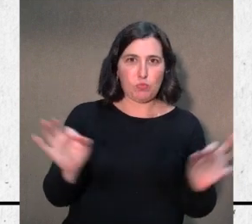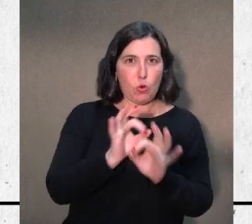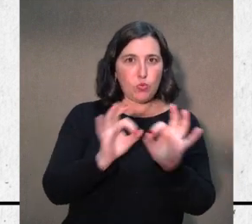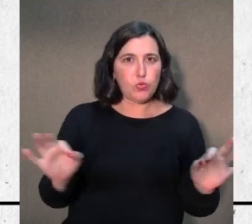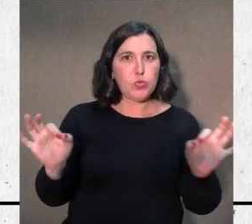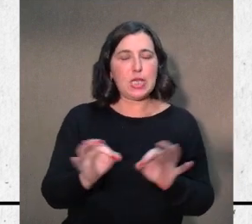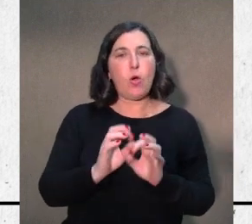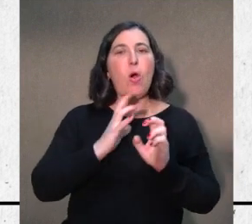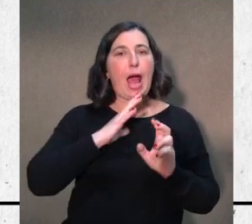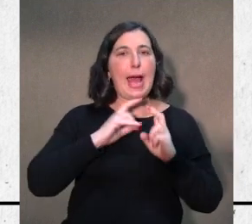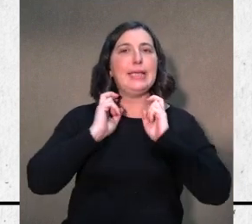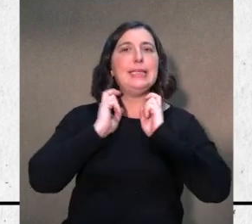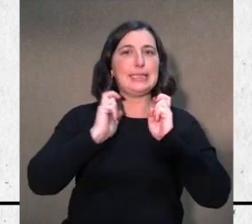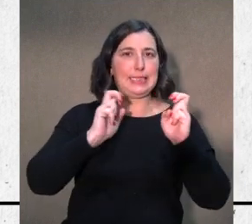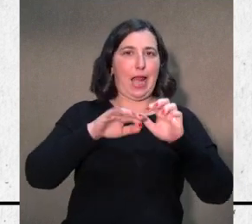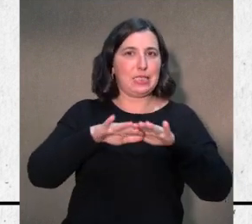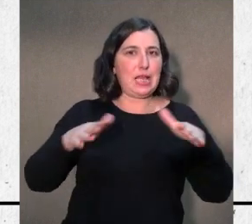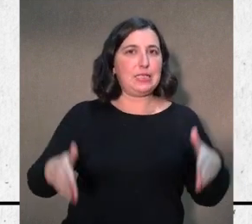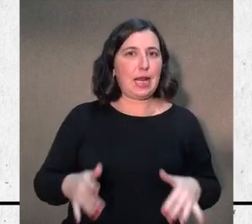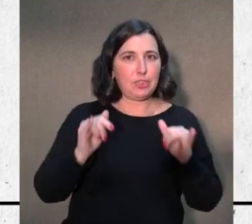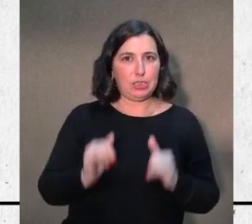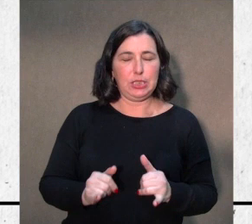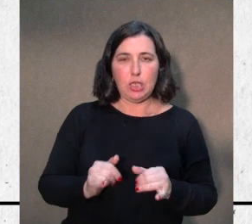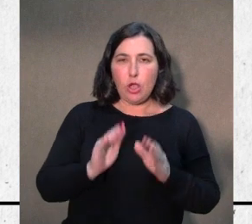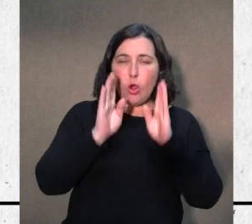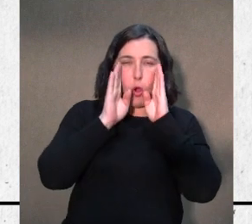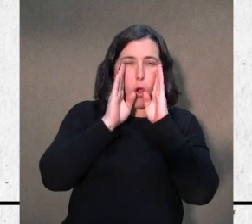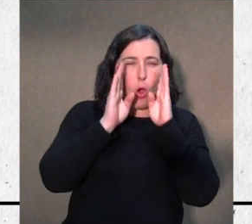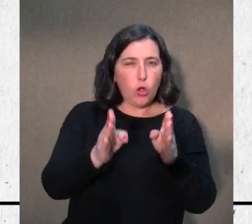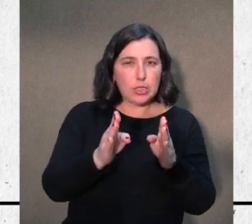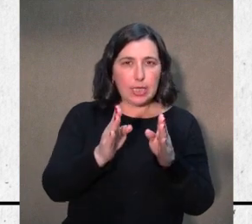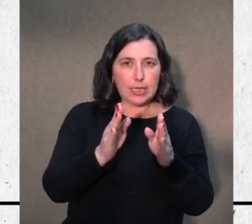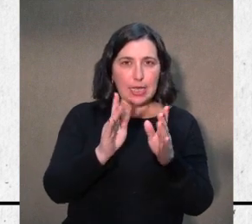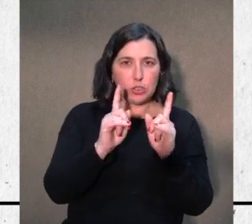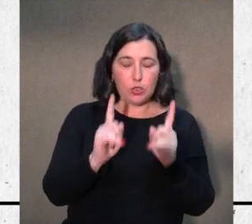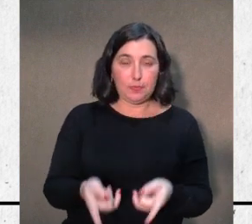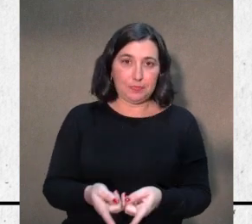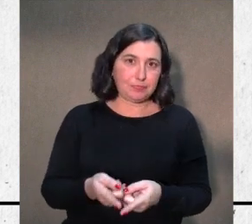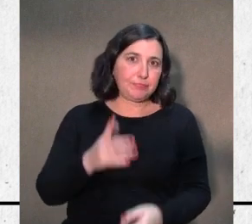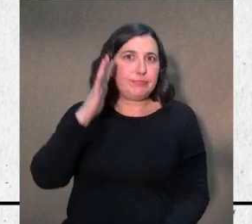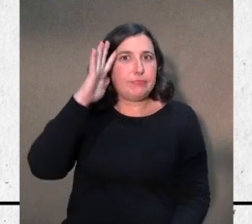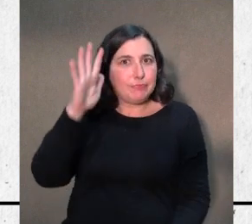concentración, además. Sí. Me imagino. Después vamos a conversar sobre eso. Sí. Voy